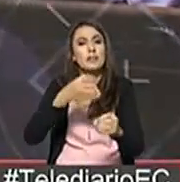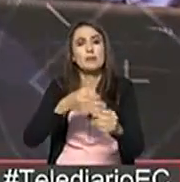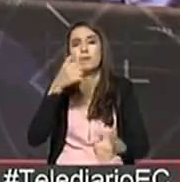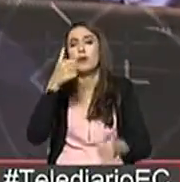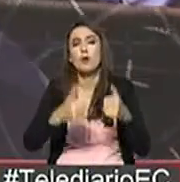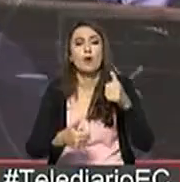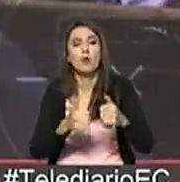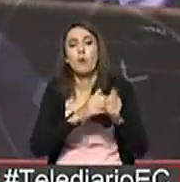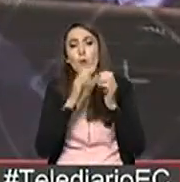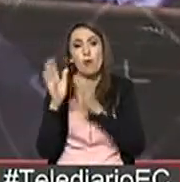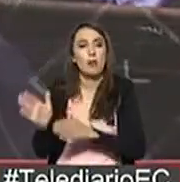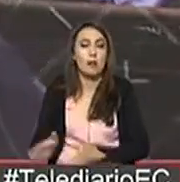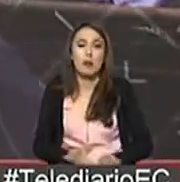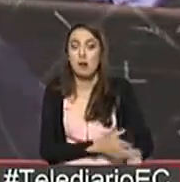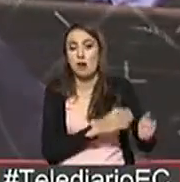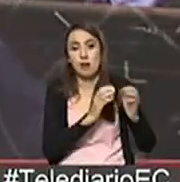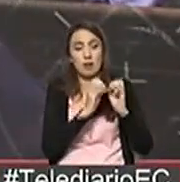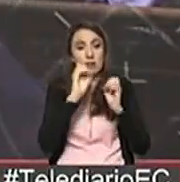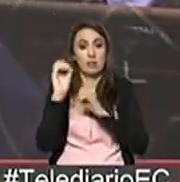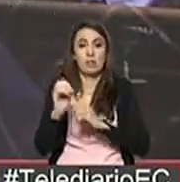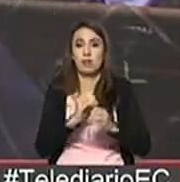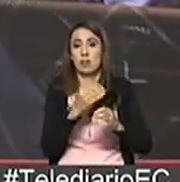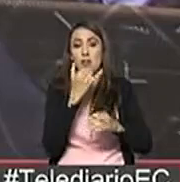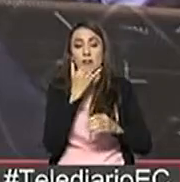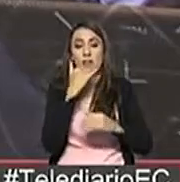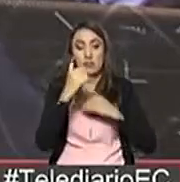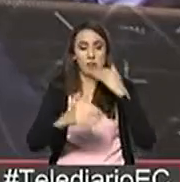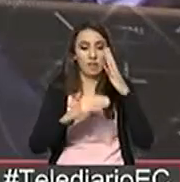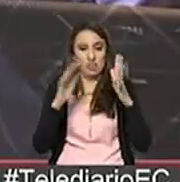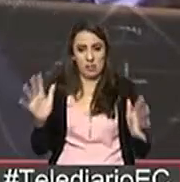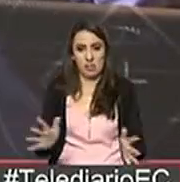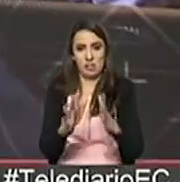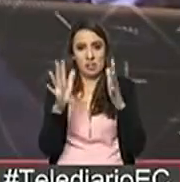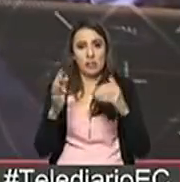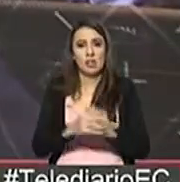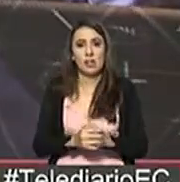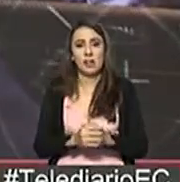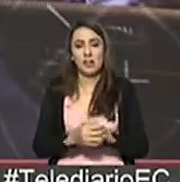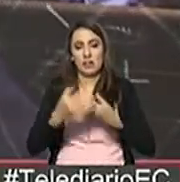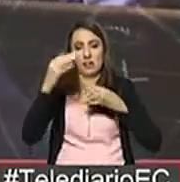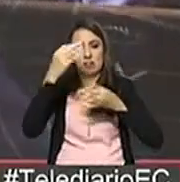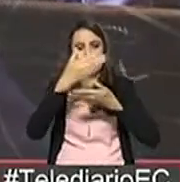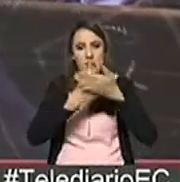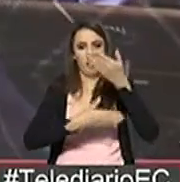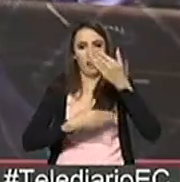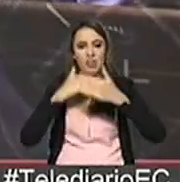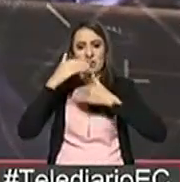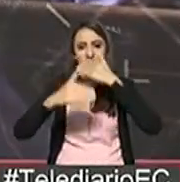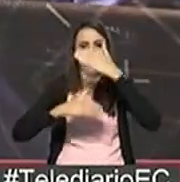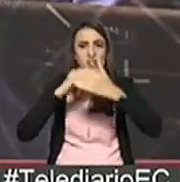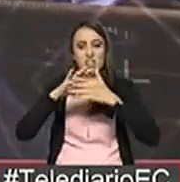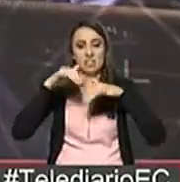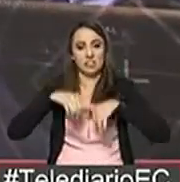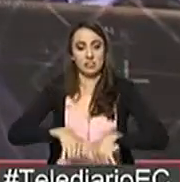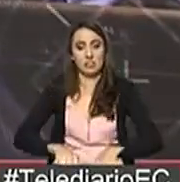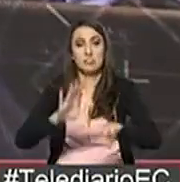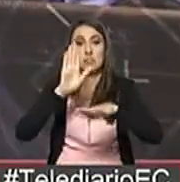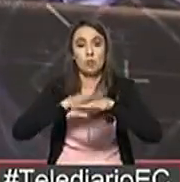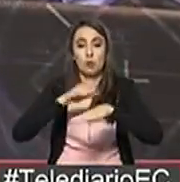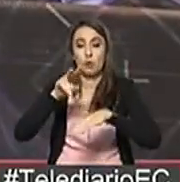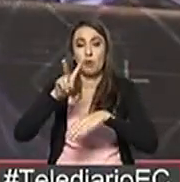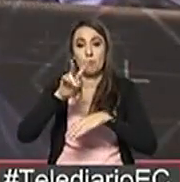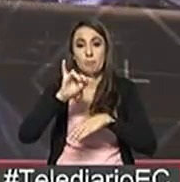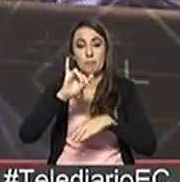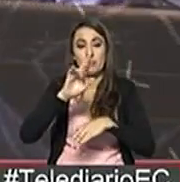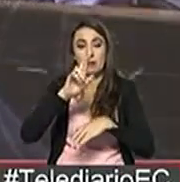actos tendientes a perturbar el orden durante las últimas manifestaciones. El documento es parte del proceso por rebelión en el que se investiga